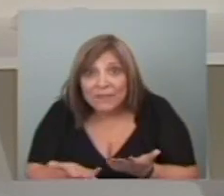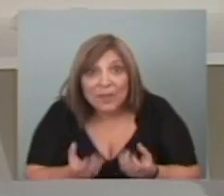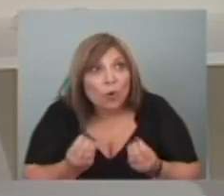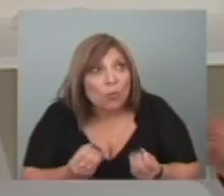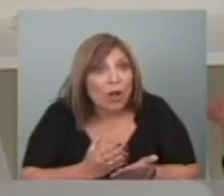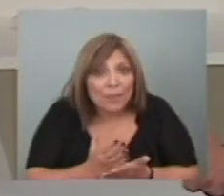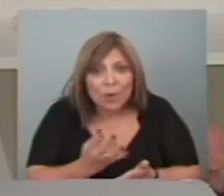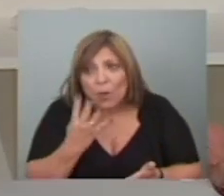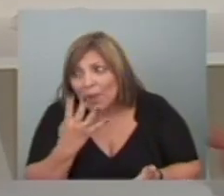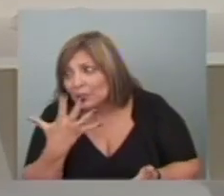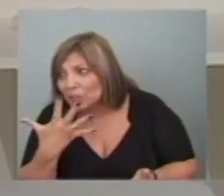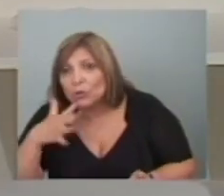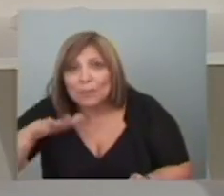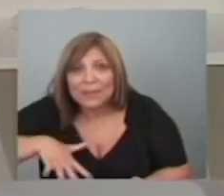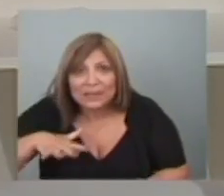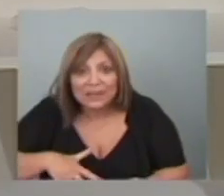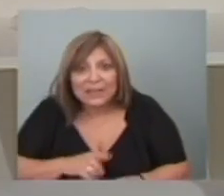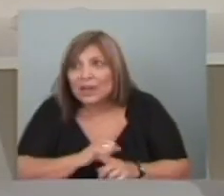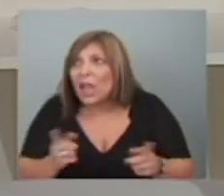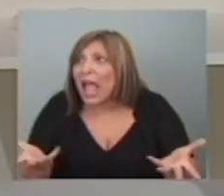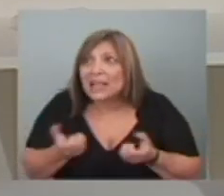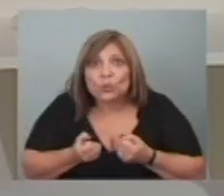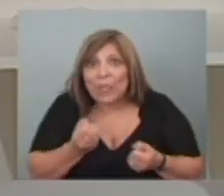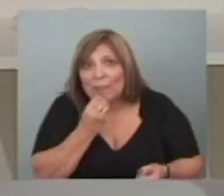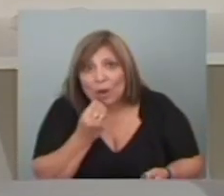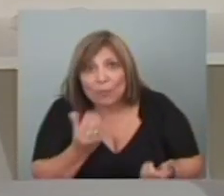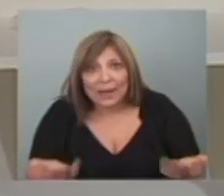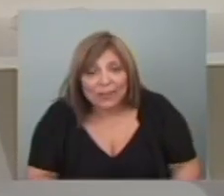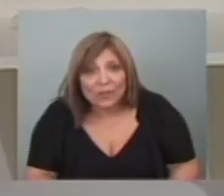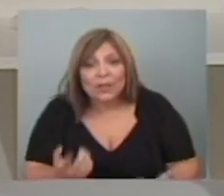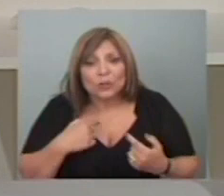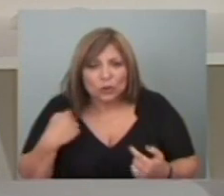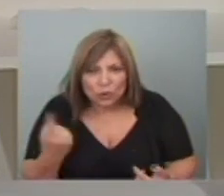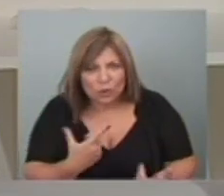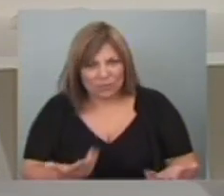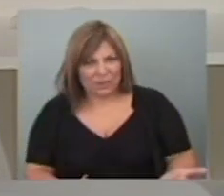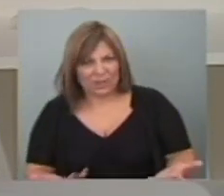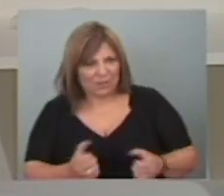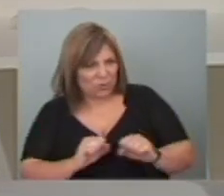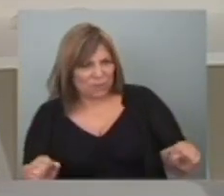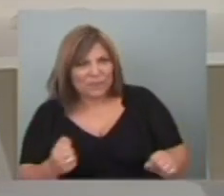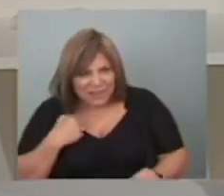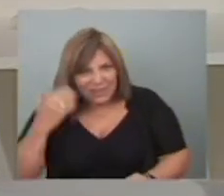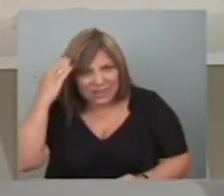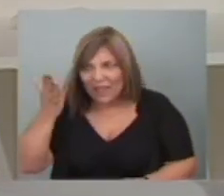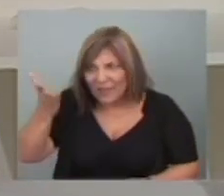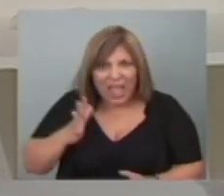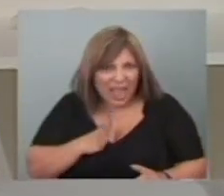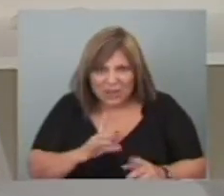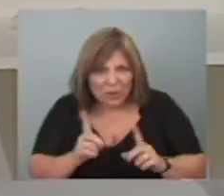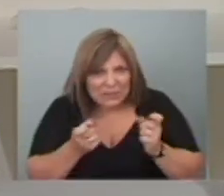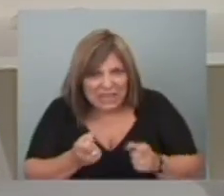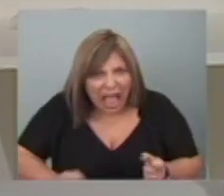encuentra y están 4 o 5 meses sin tener una ayuda para comer. Entonces todos decimos, pero ¿cómo es posible si sabemos que no hay